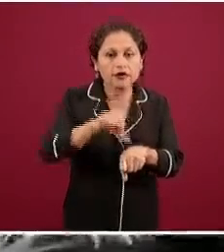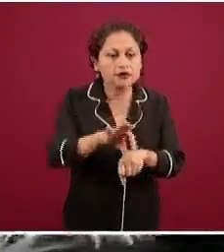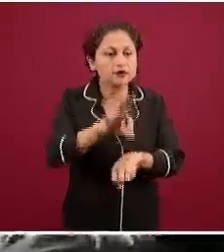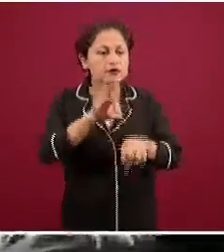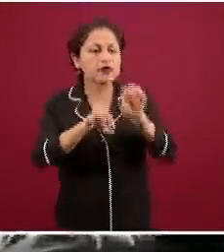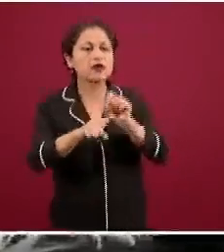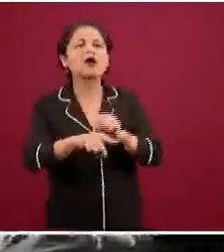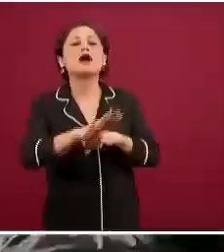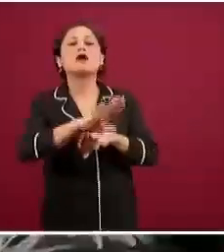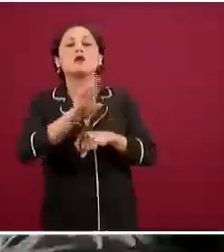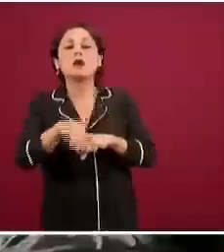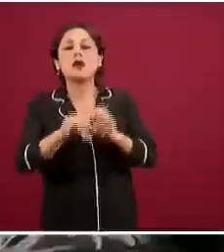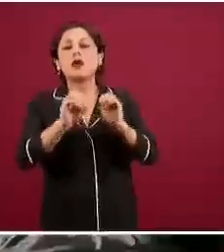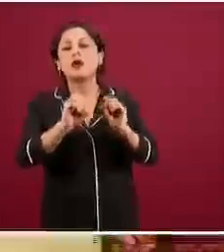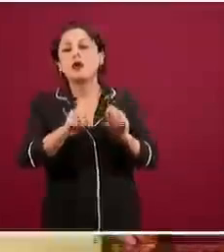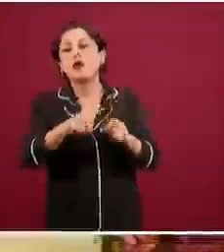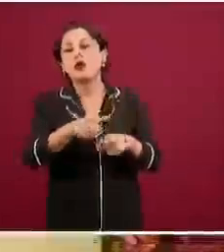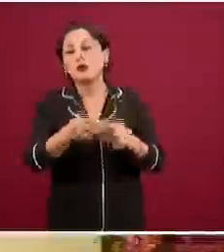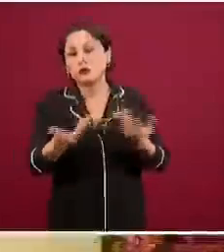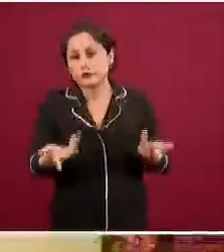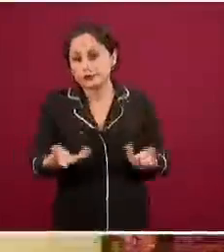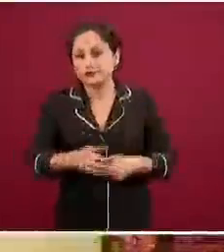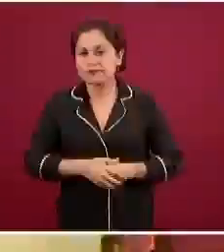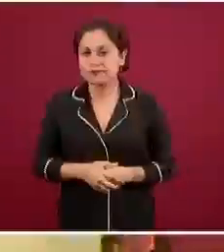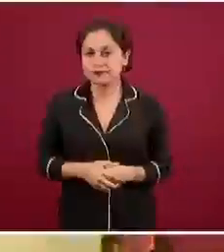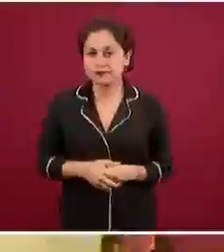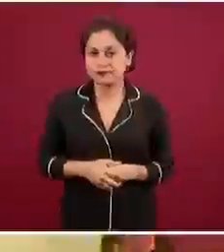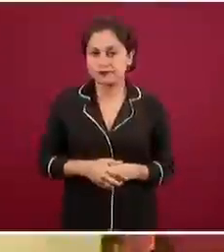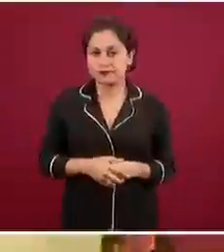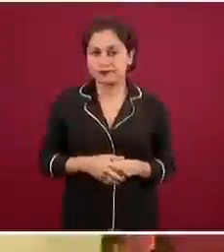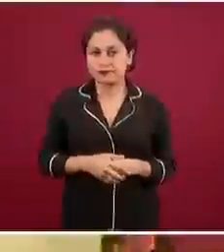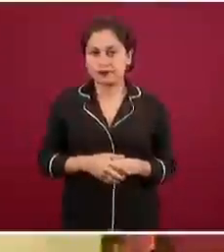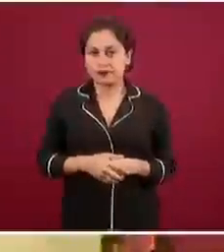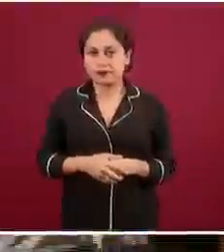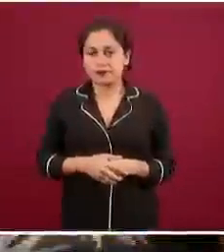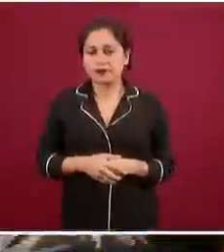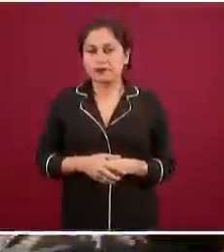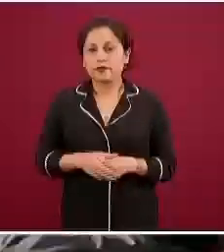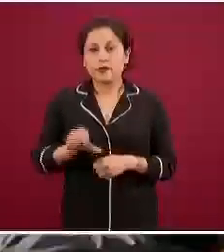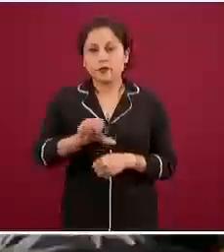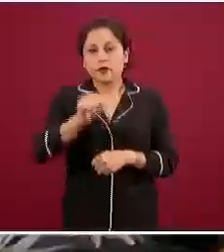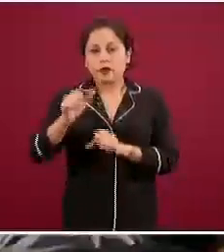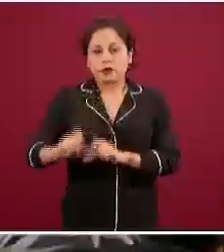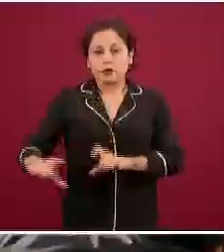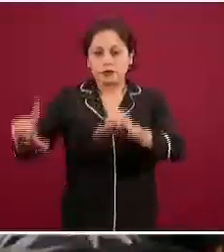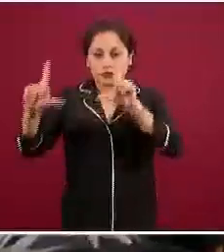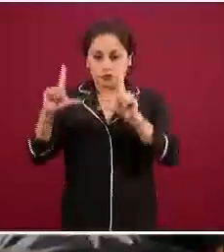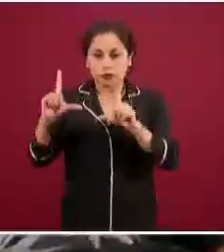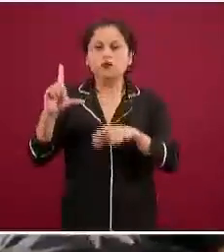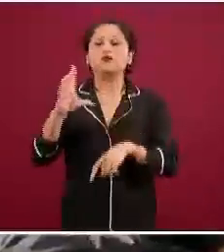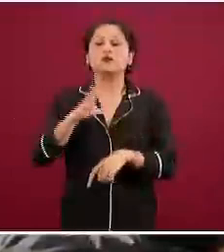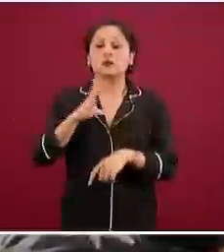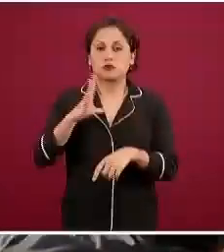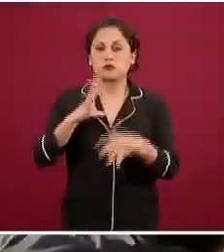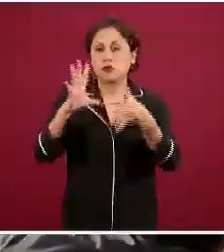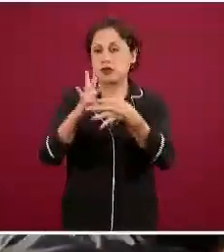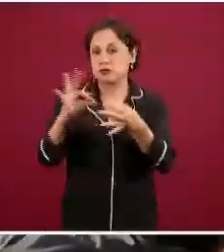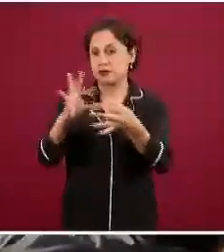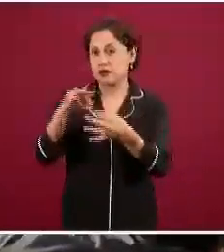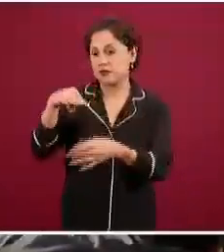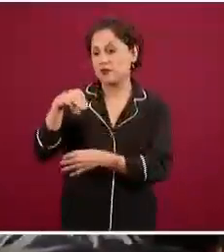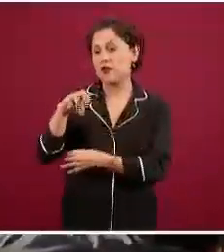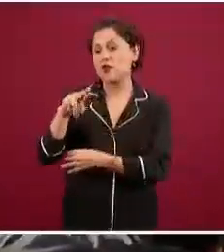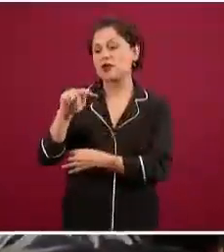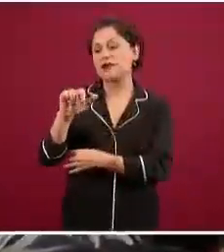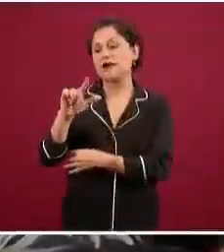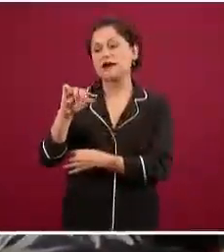los estados y cuántos de estos han lamentablemente fallecido. En la siguiente diapositiva tenemos la distribución de mortalidad a